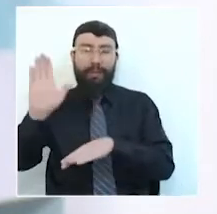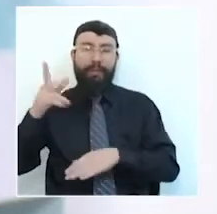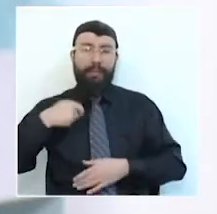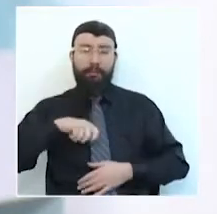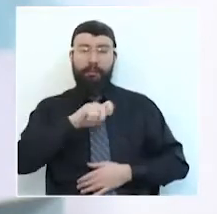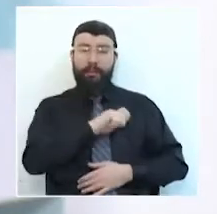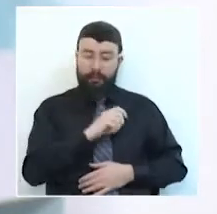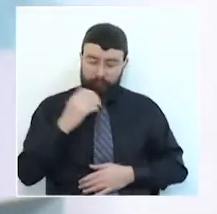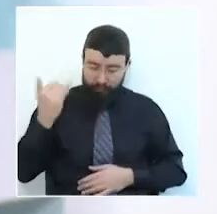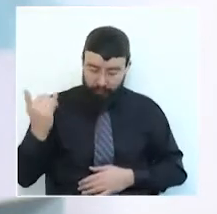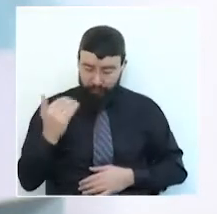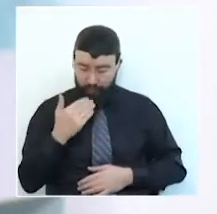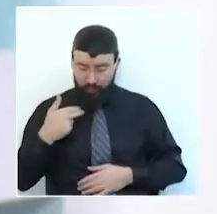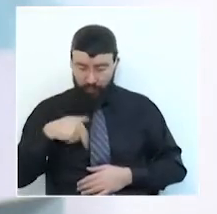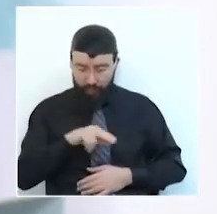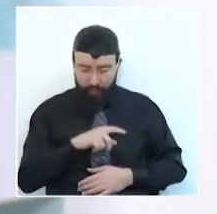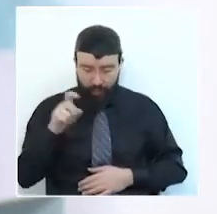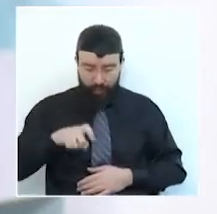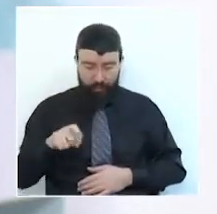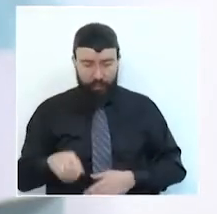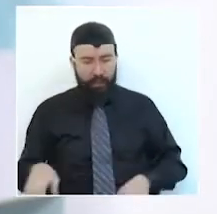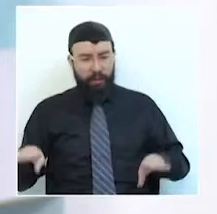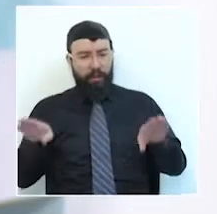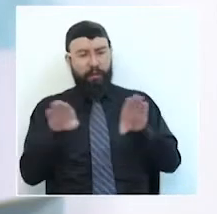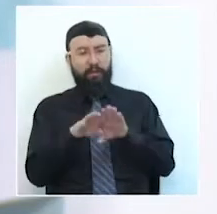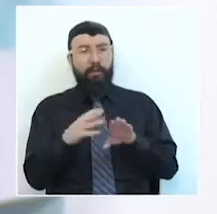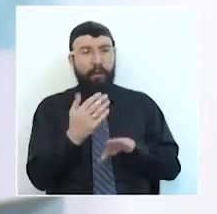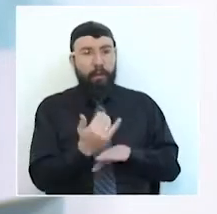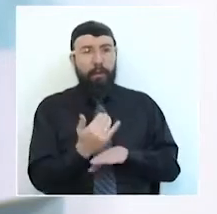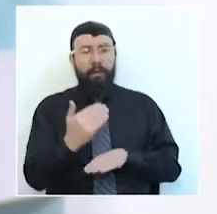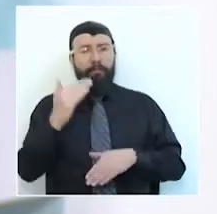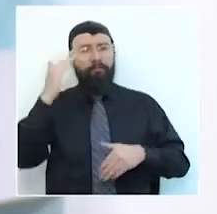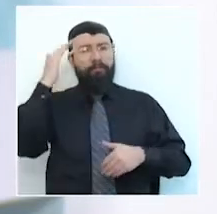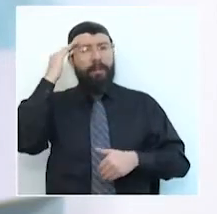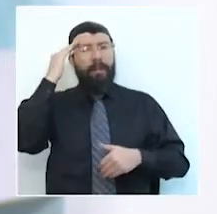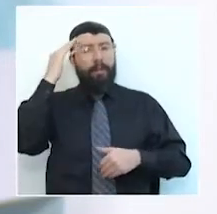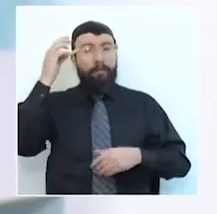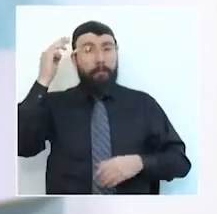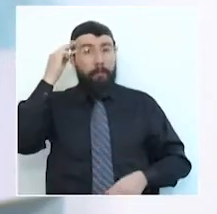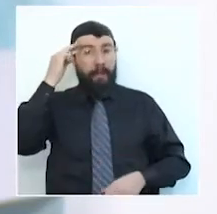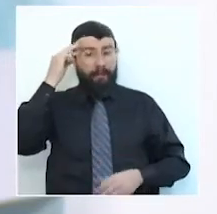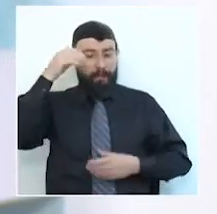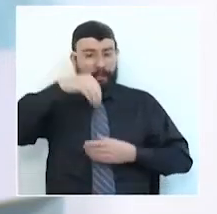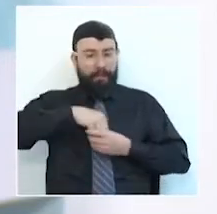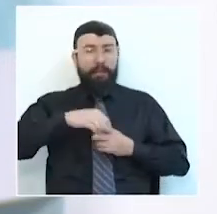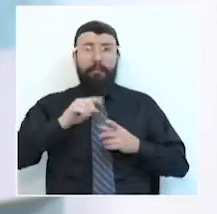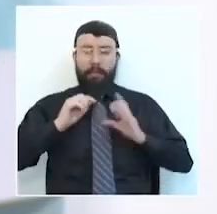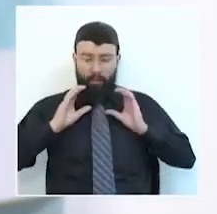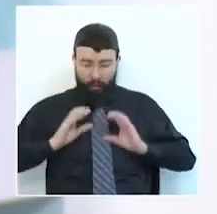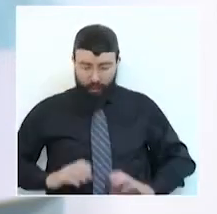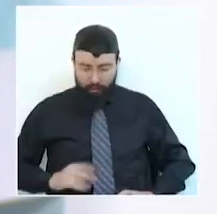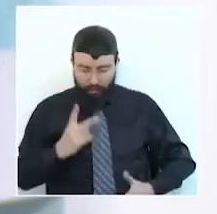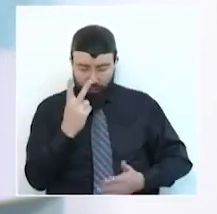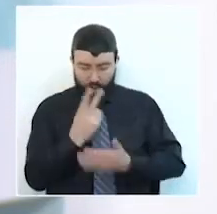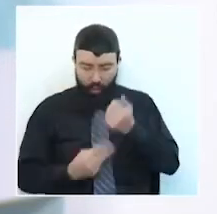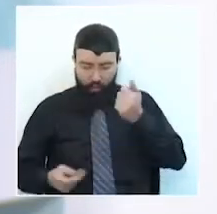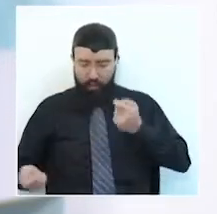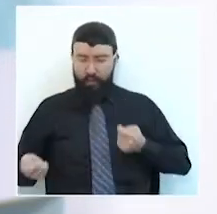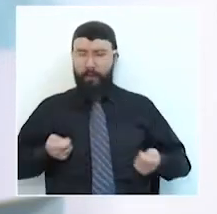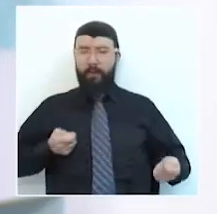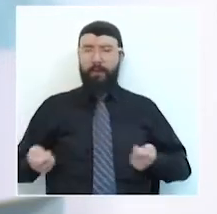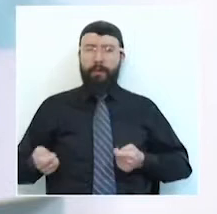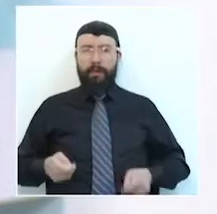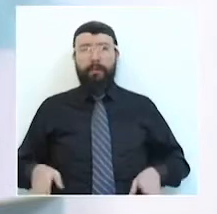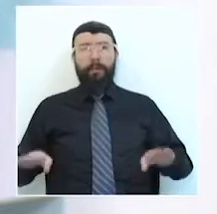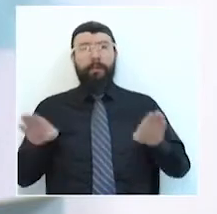necesitamos el equilibrio entre la mente y el cuerpo y la mente evidentemente pues la meditación todo lo que es la parte